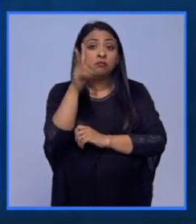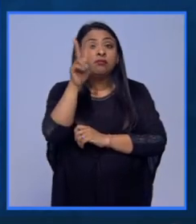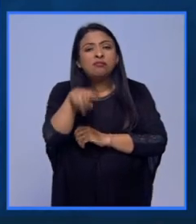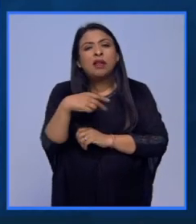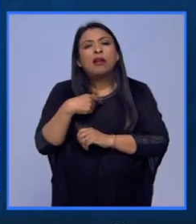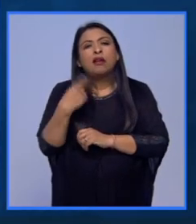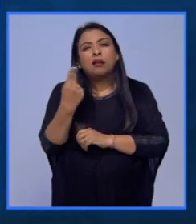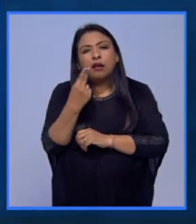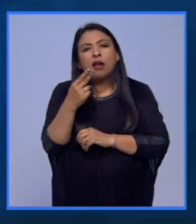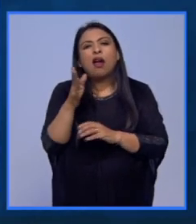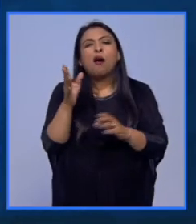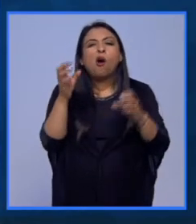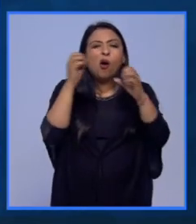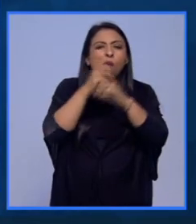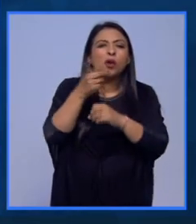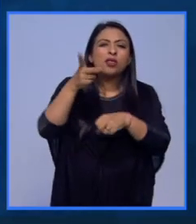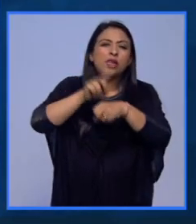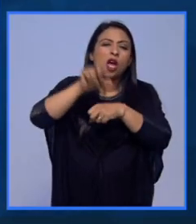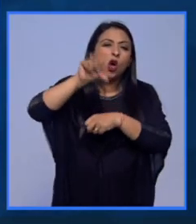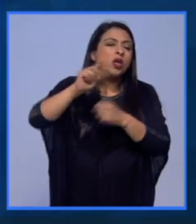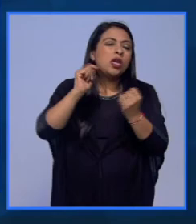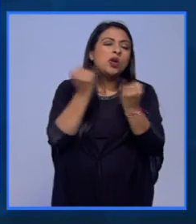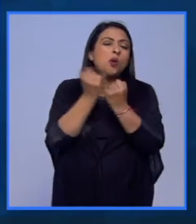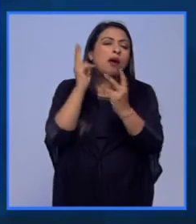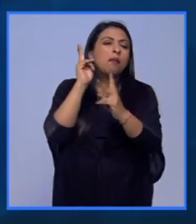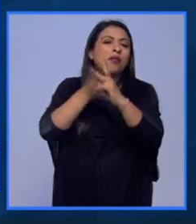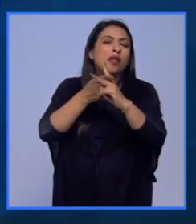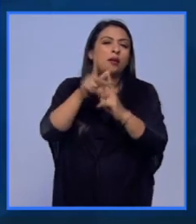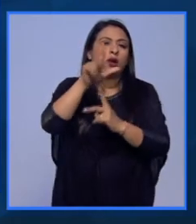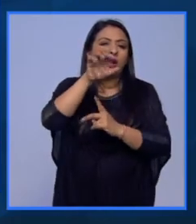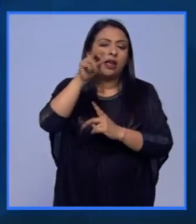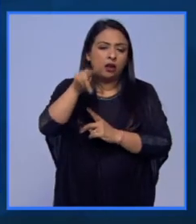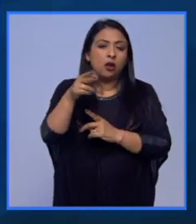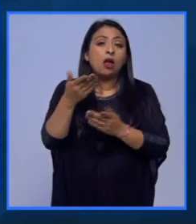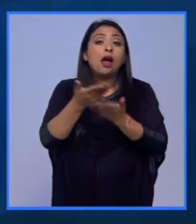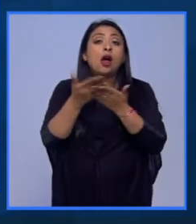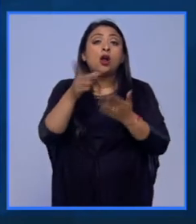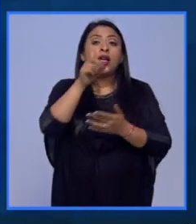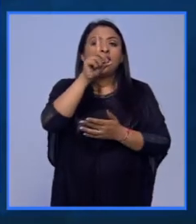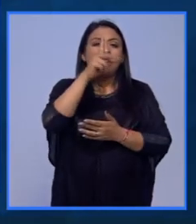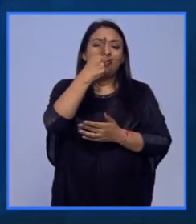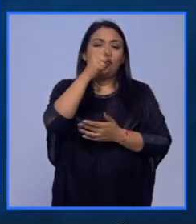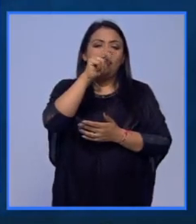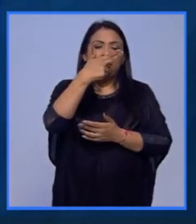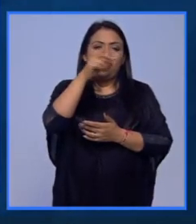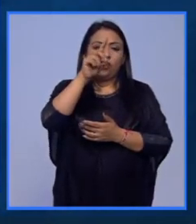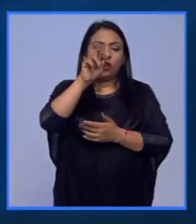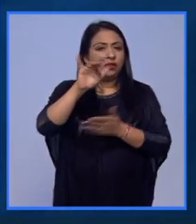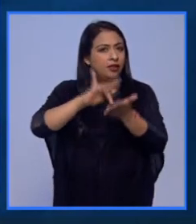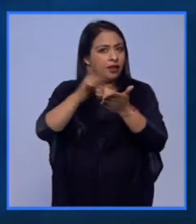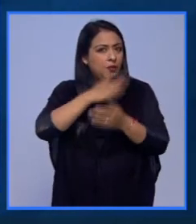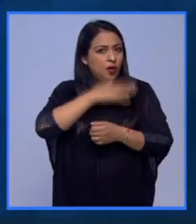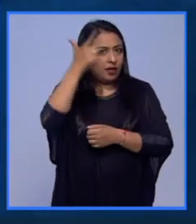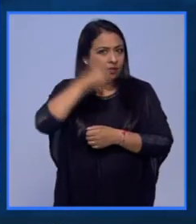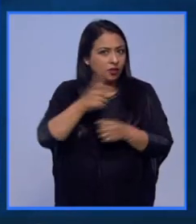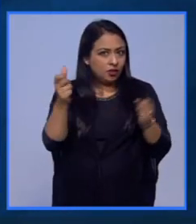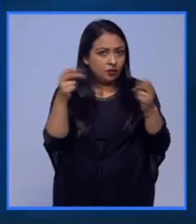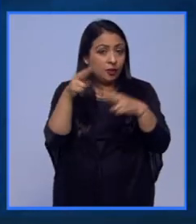muchas veces se ve opacado porque también un día como hoy mataron a John Lennon, pero nos vamos con The Doors esta noche. Gracias, Resulta, Laura. Muy buenas noches, hasta el